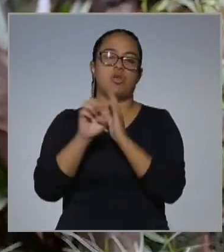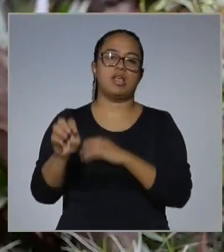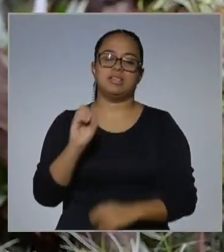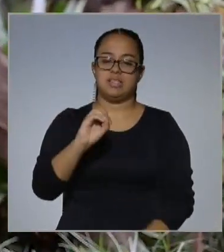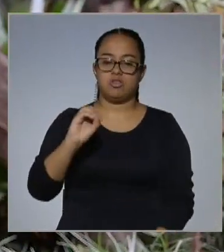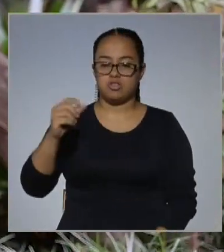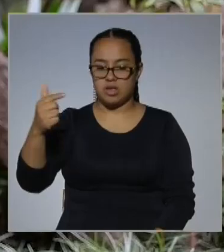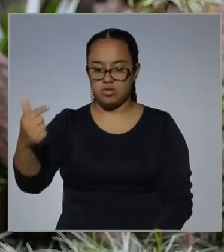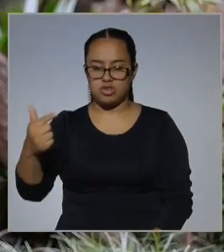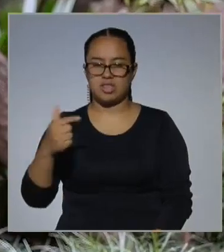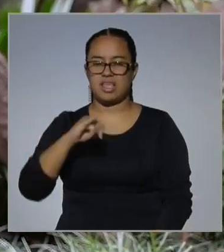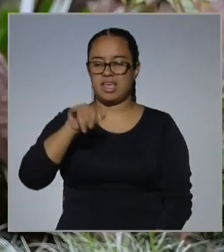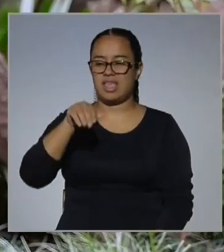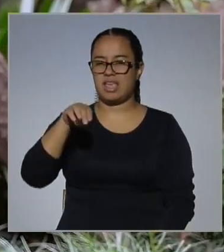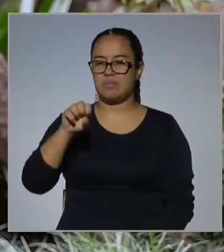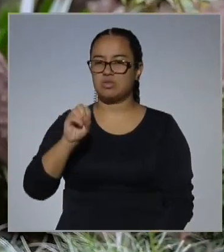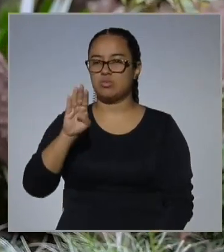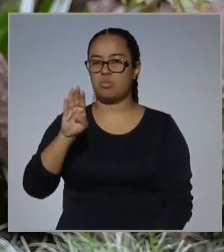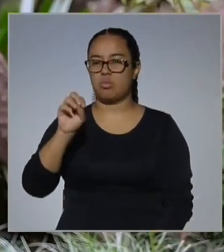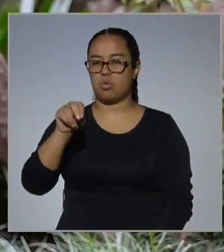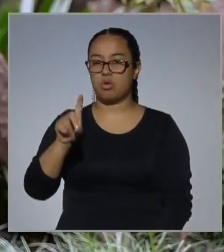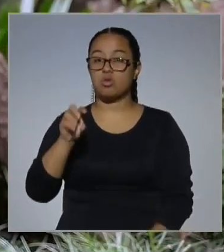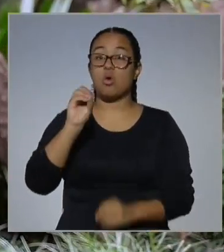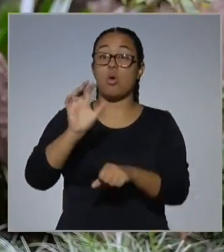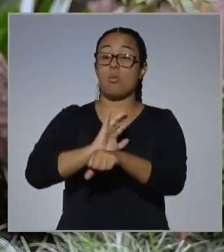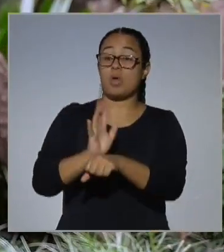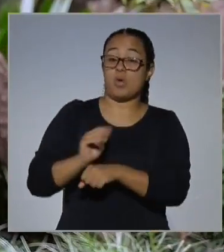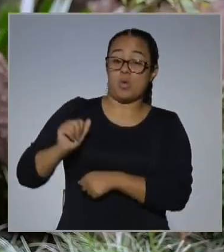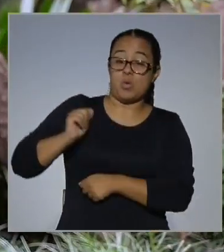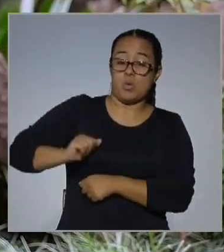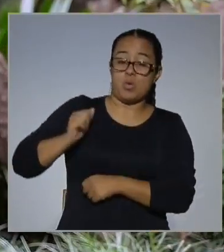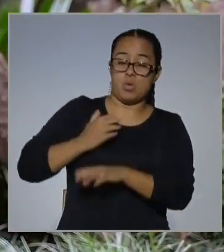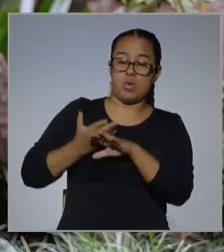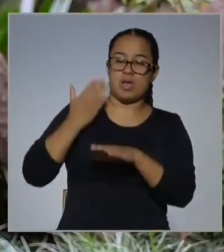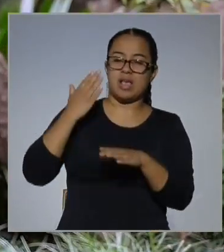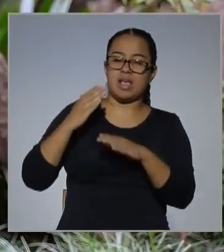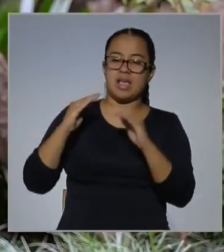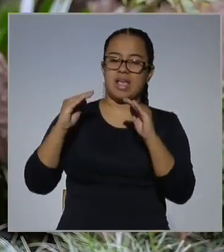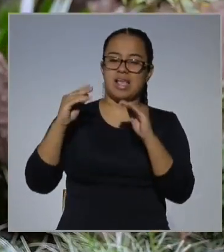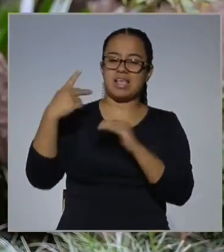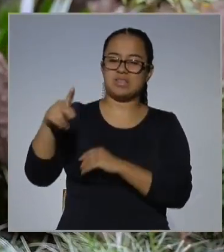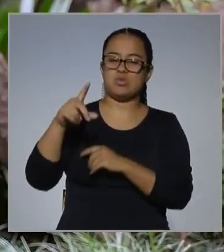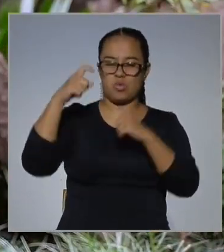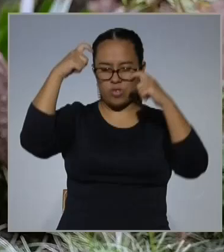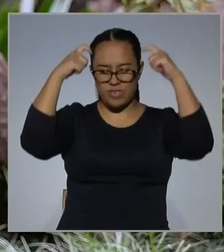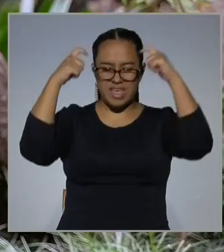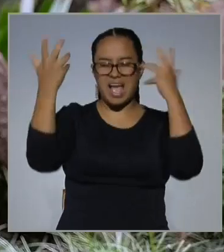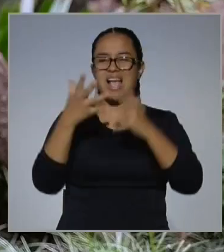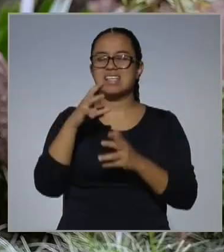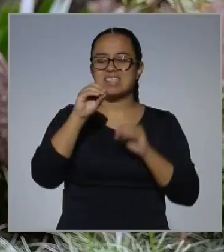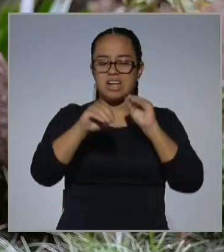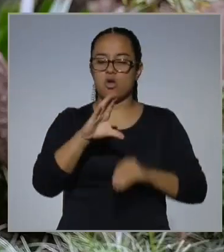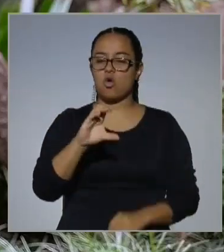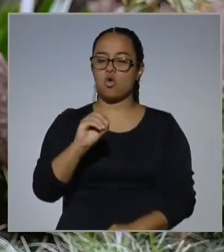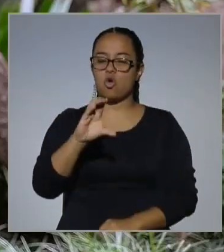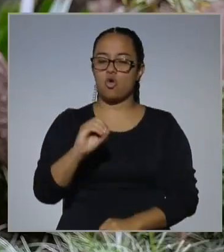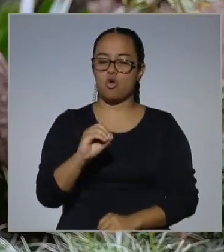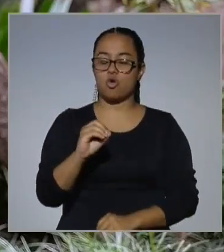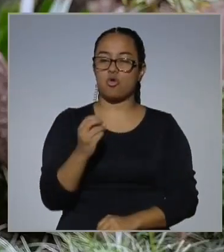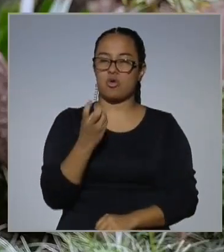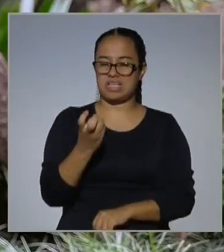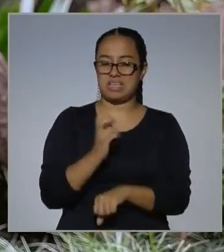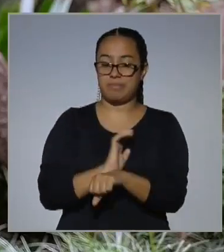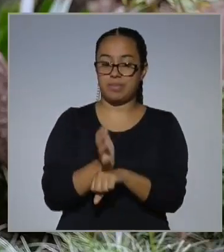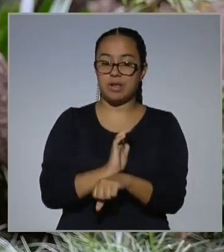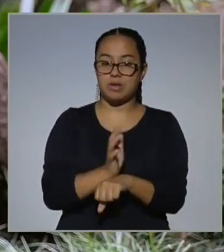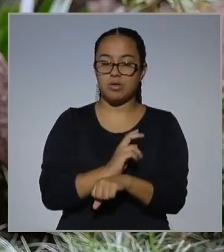007, en James Bond, o la película que hace algunos años se estrenó, La Casa Disney de Coco, e impacta de esa